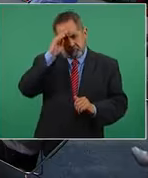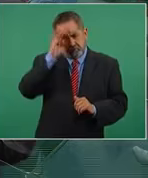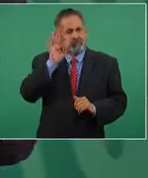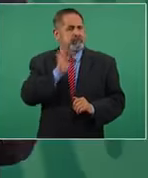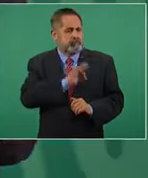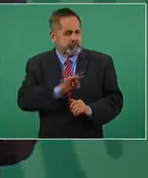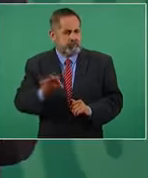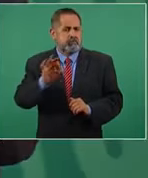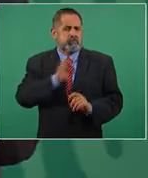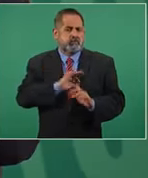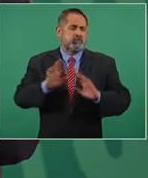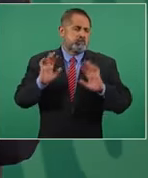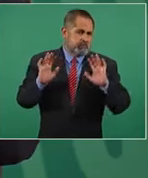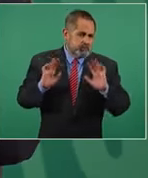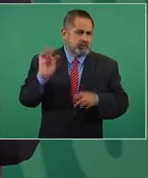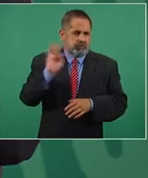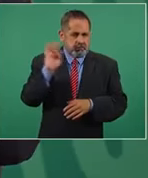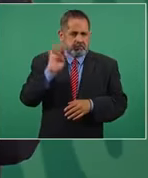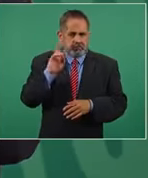descartamos nada,